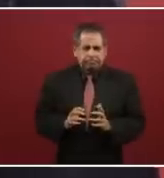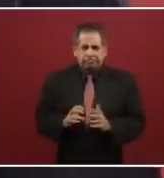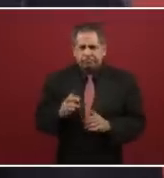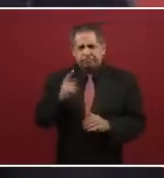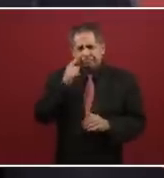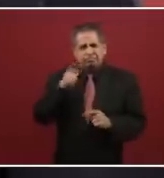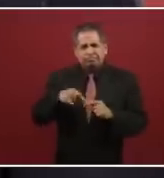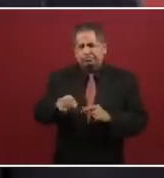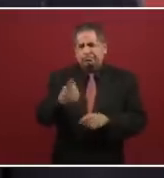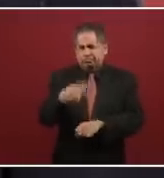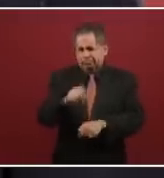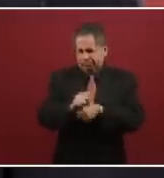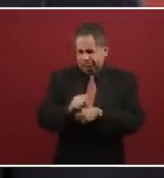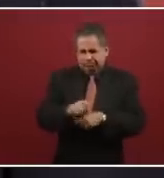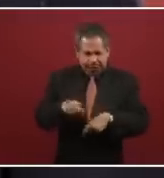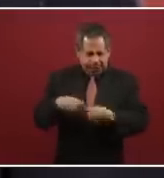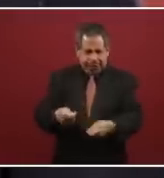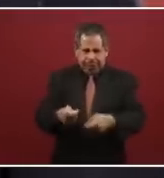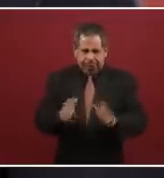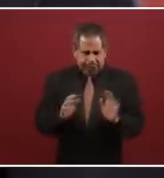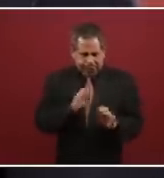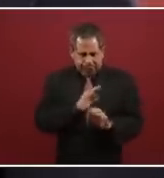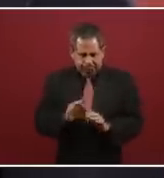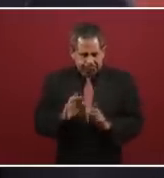lleva más de una semana, ¿sí?